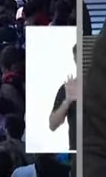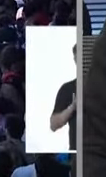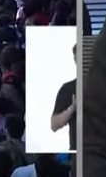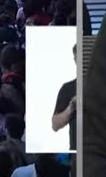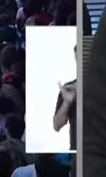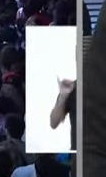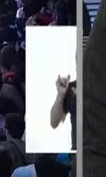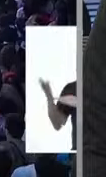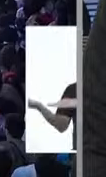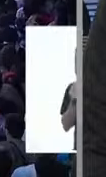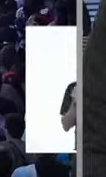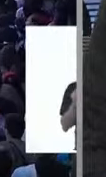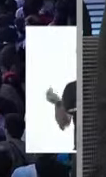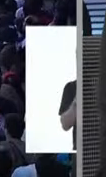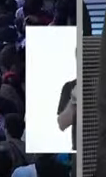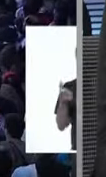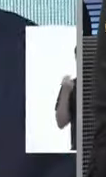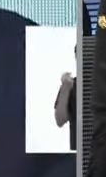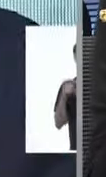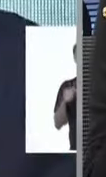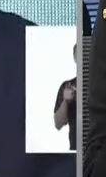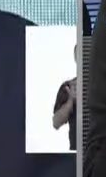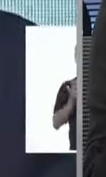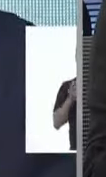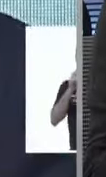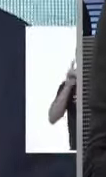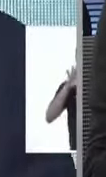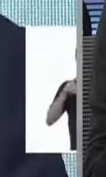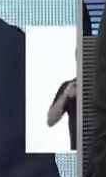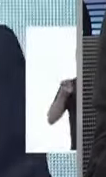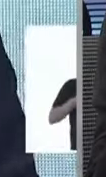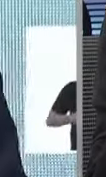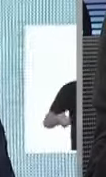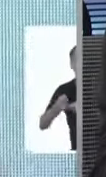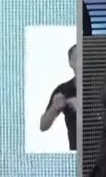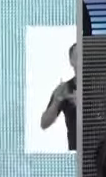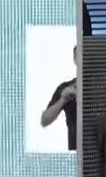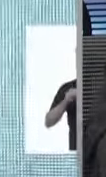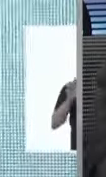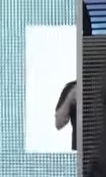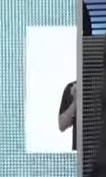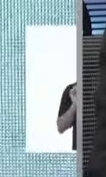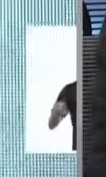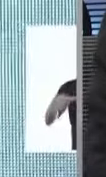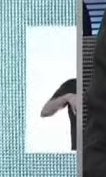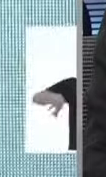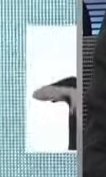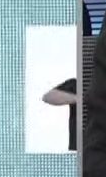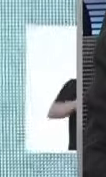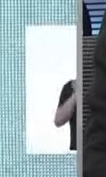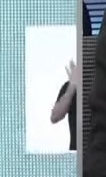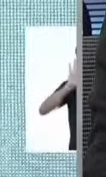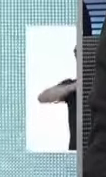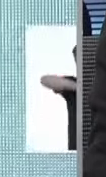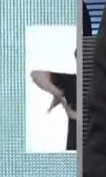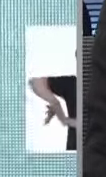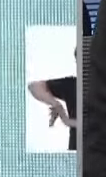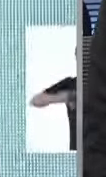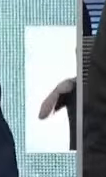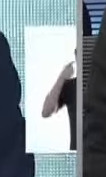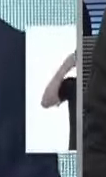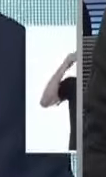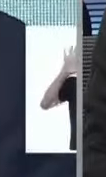colectivo, con el transporte público. Son tan hábiles para la maldad, se creen los amos de esos esclavos que les tienen pánico.